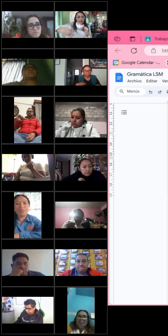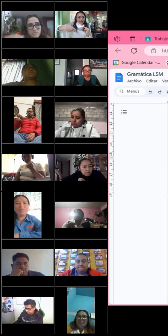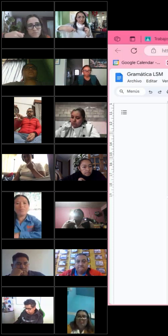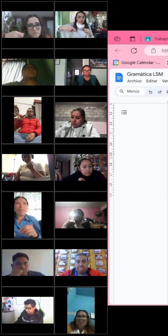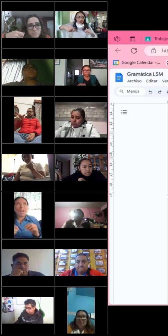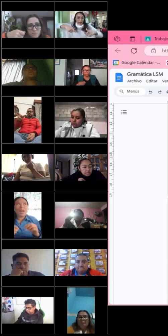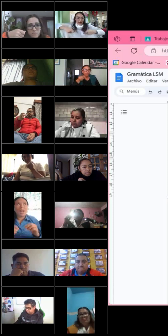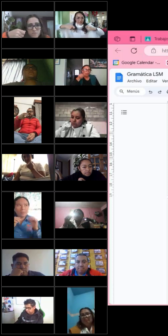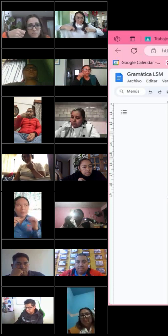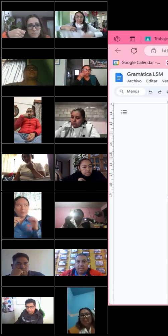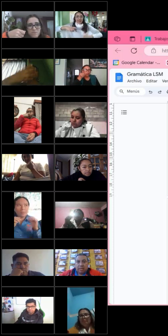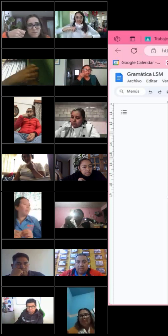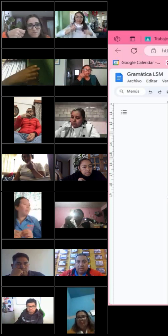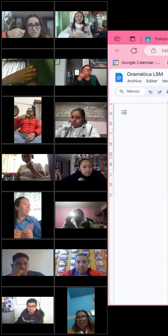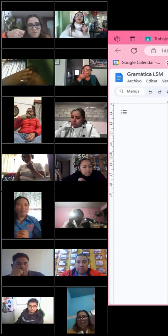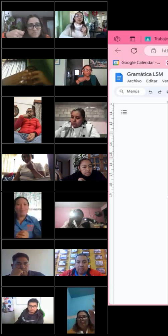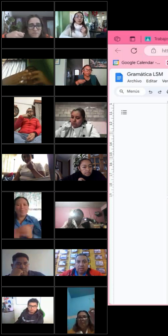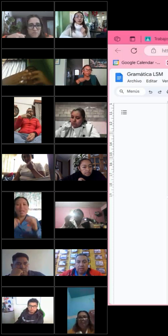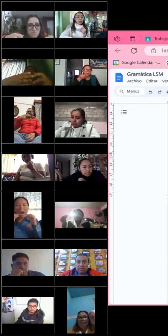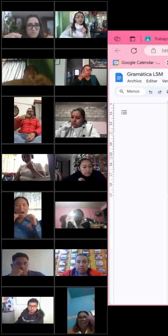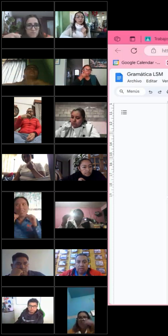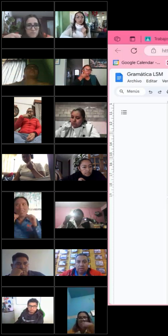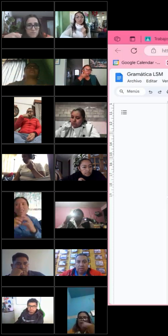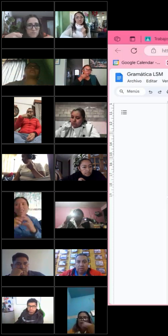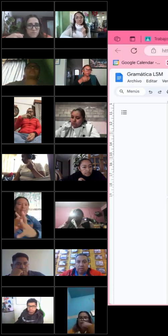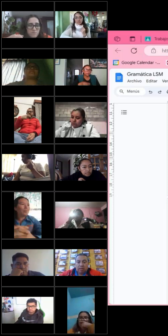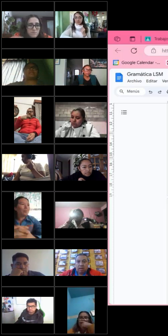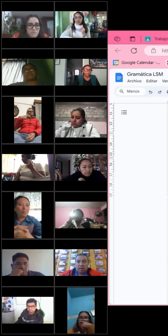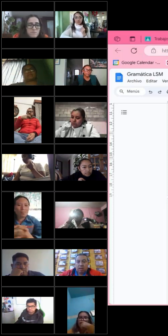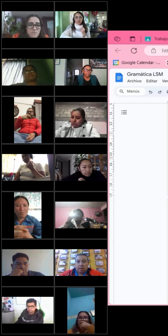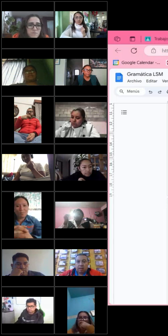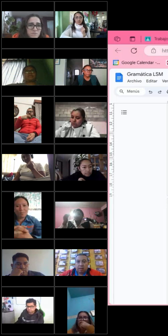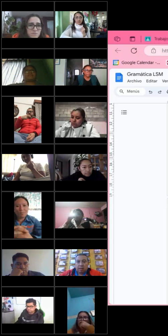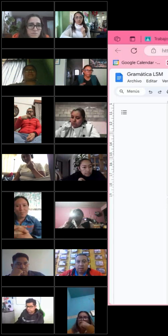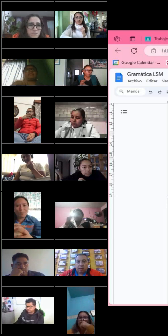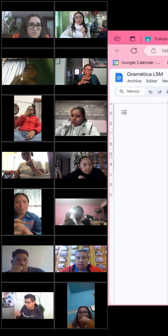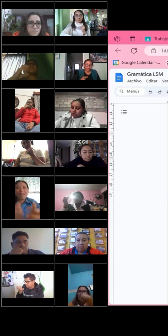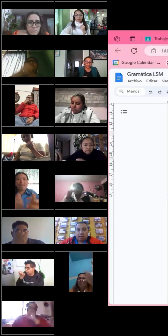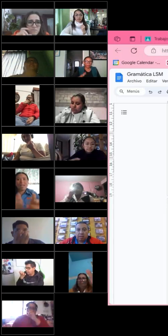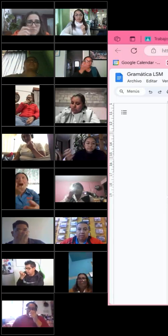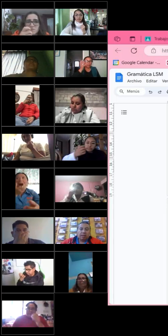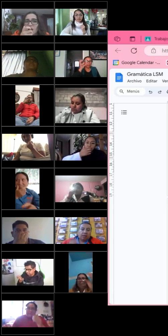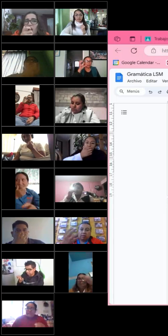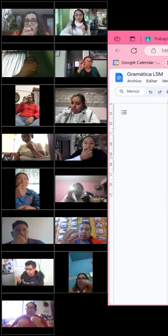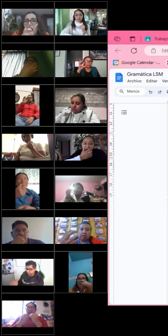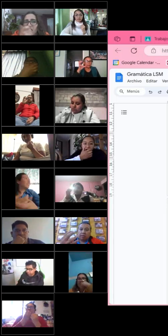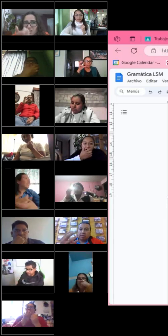La agarran o la agarran. Ajá. ¿Cómo comen una manzana?